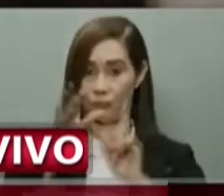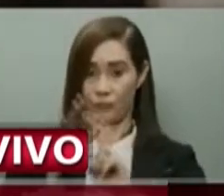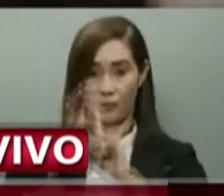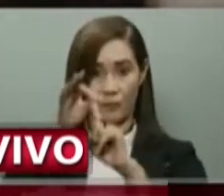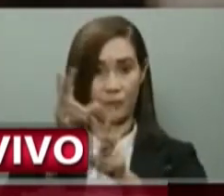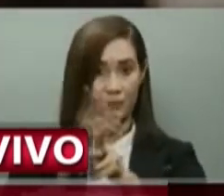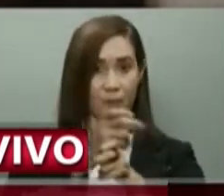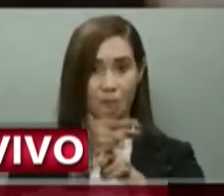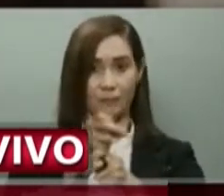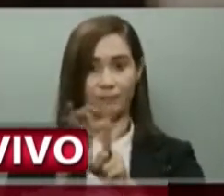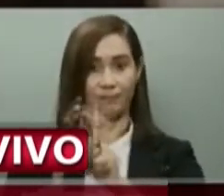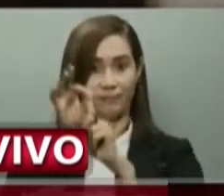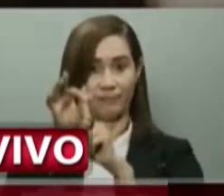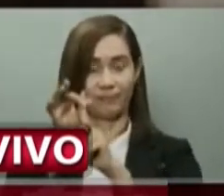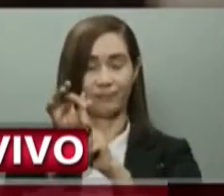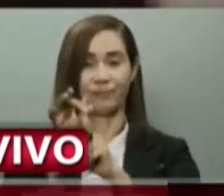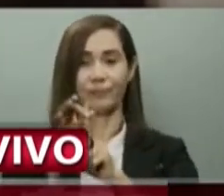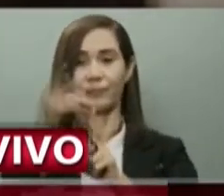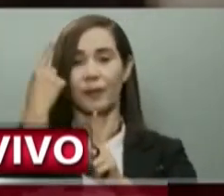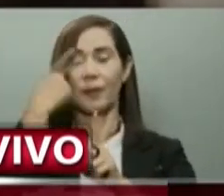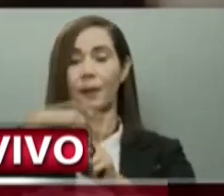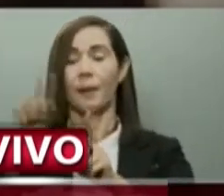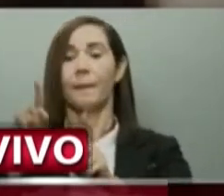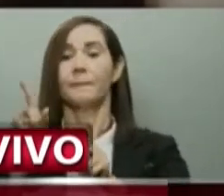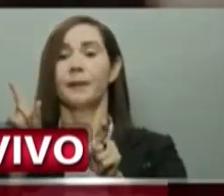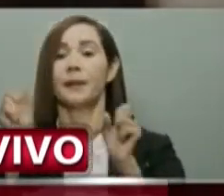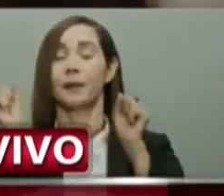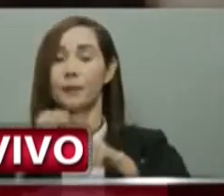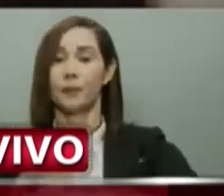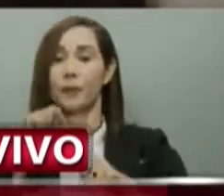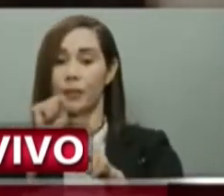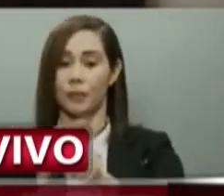especiales para repoblar